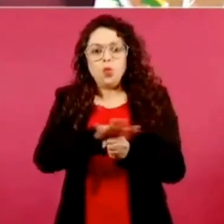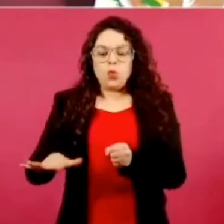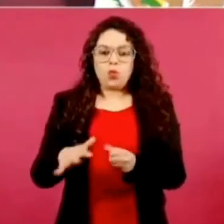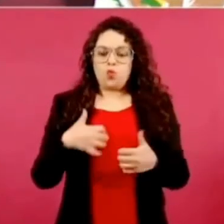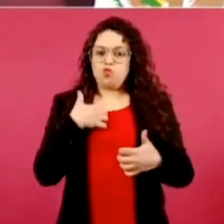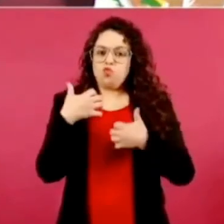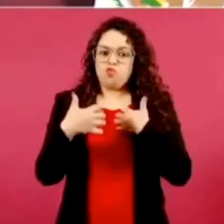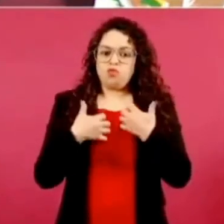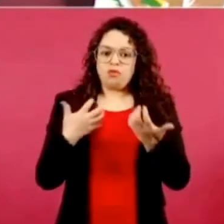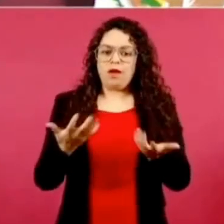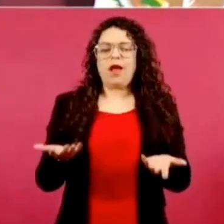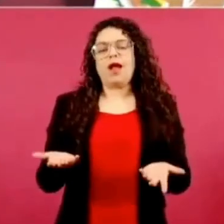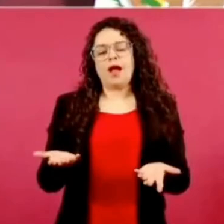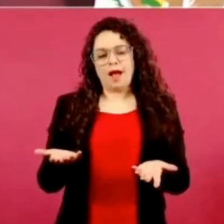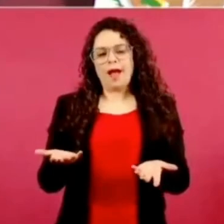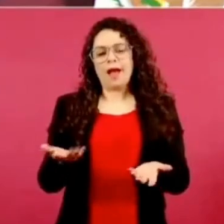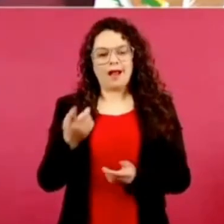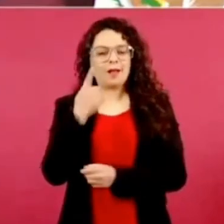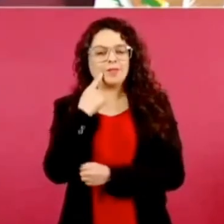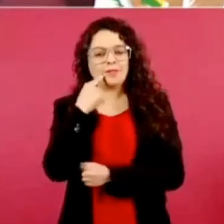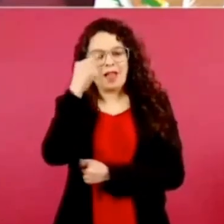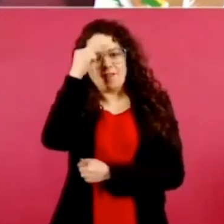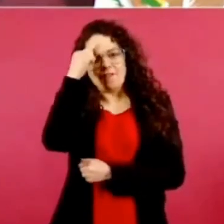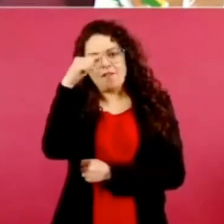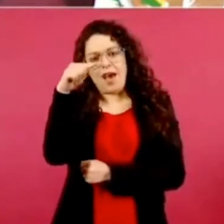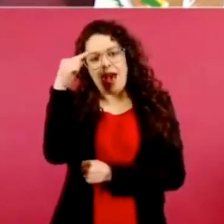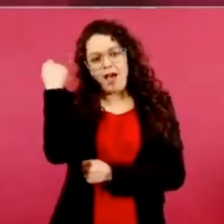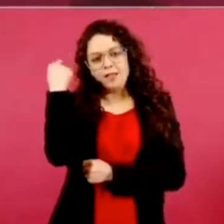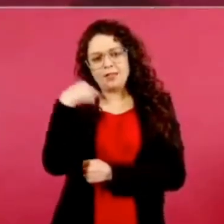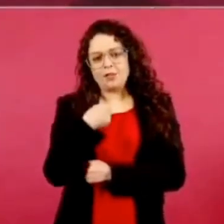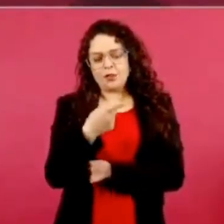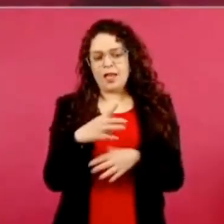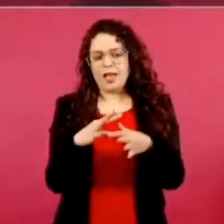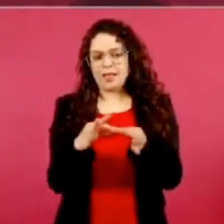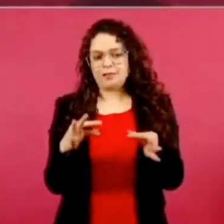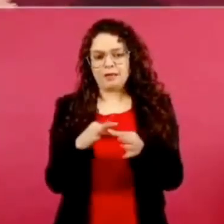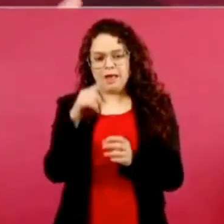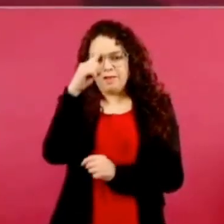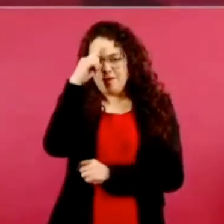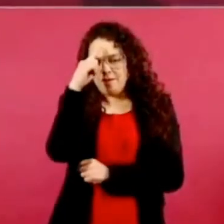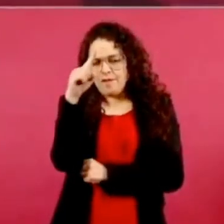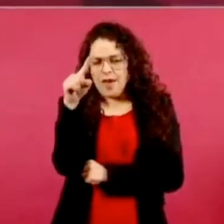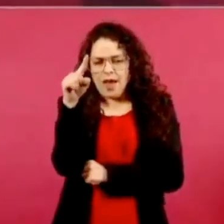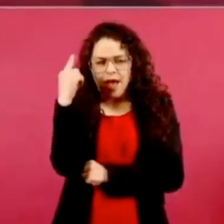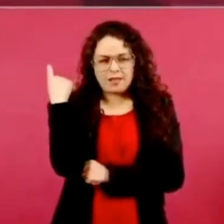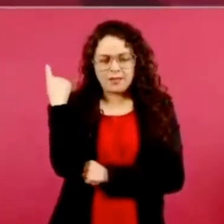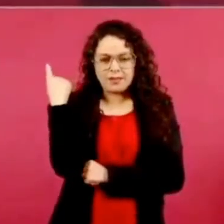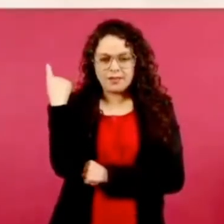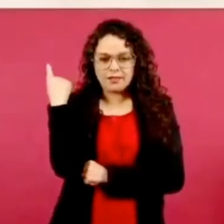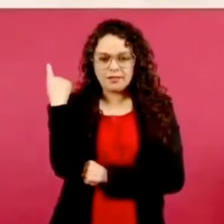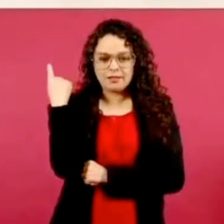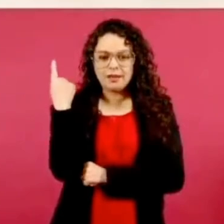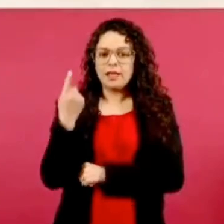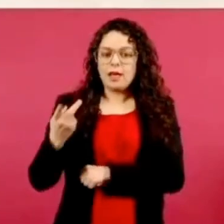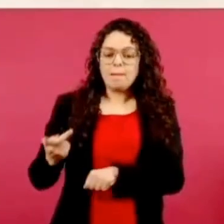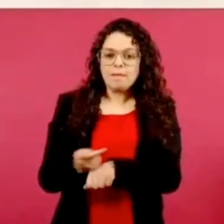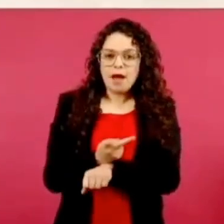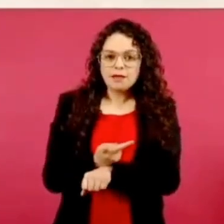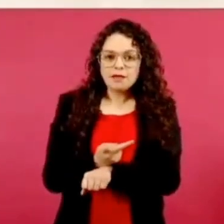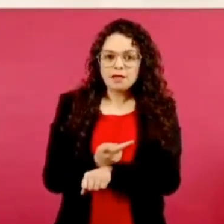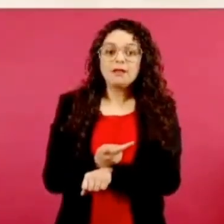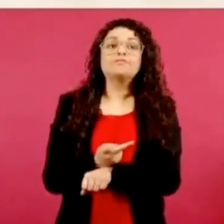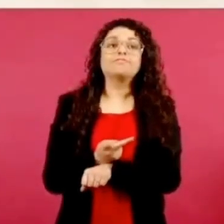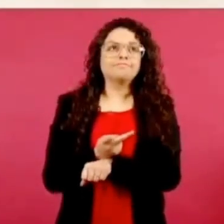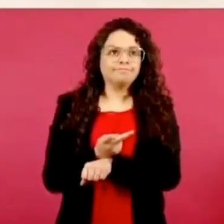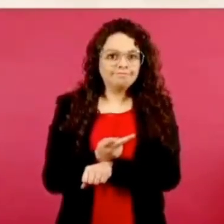Pues es muy sencillo, ¿no?, de explicar. El pueblo está contento con